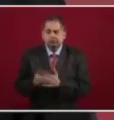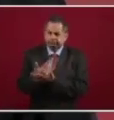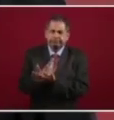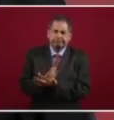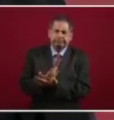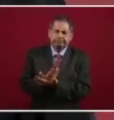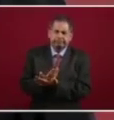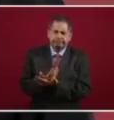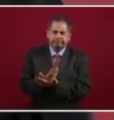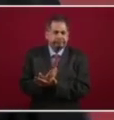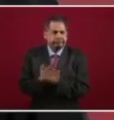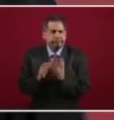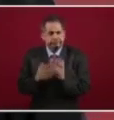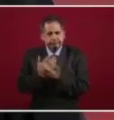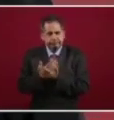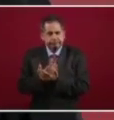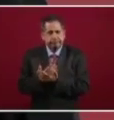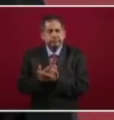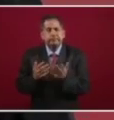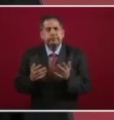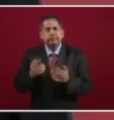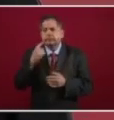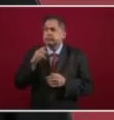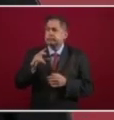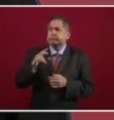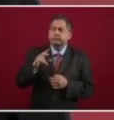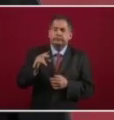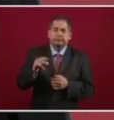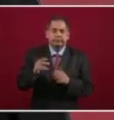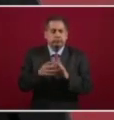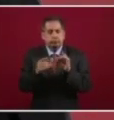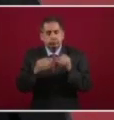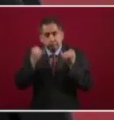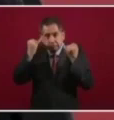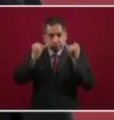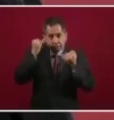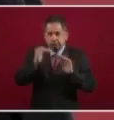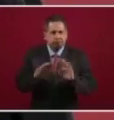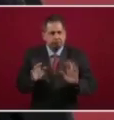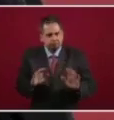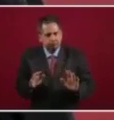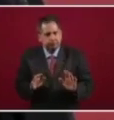Esperemos para no de especular,